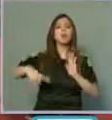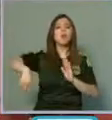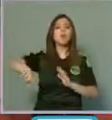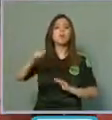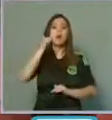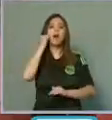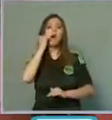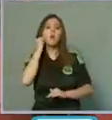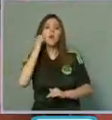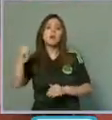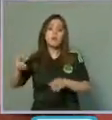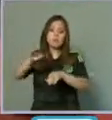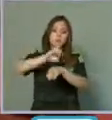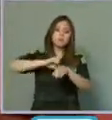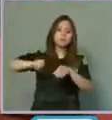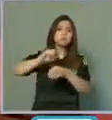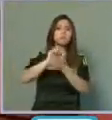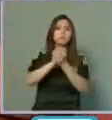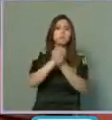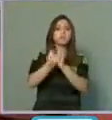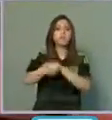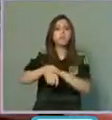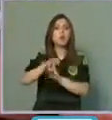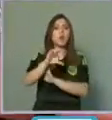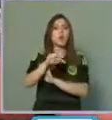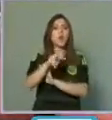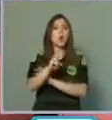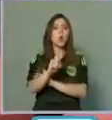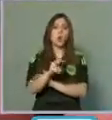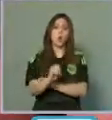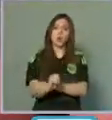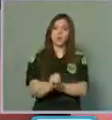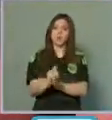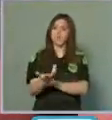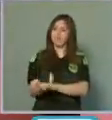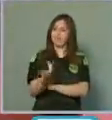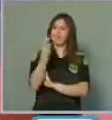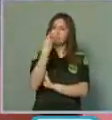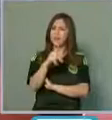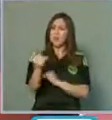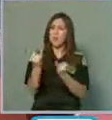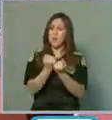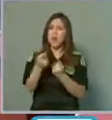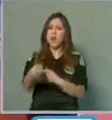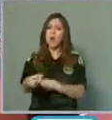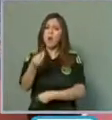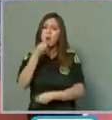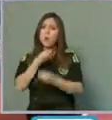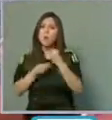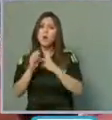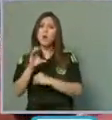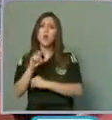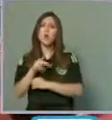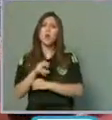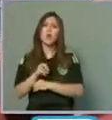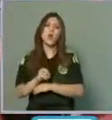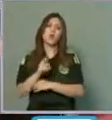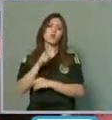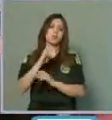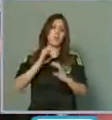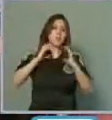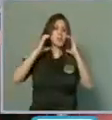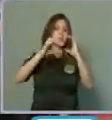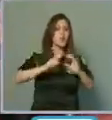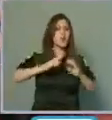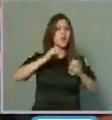los trastes y eso, le echan cloro. Sí. Al final del día es algo que tú también estás ingiriendo y podemos consumir en cantidades